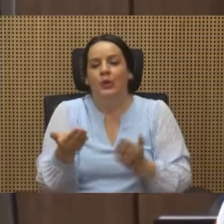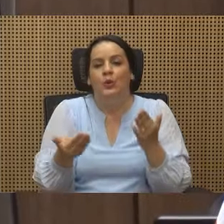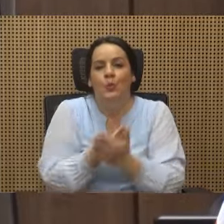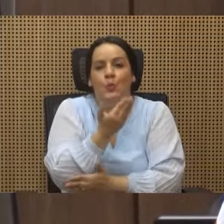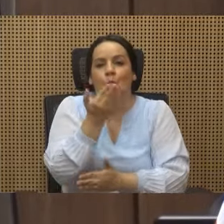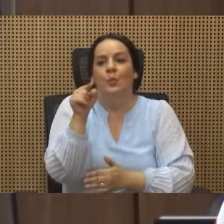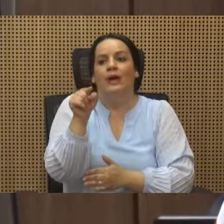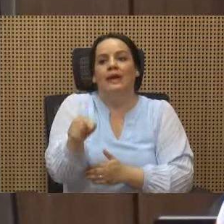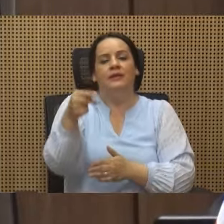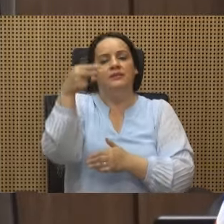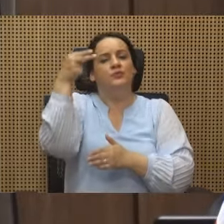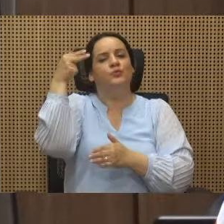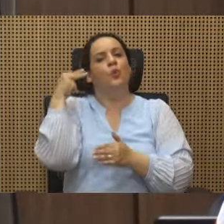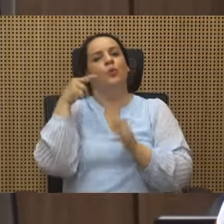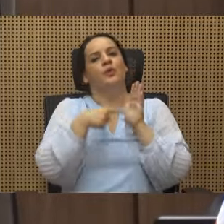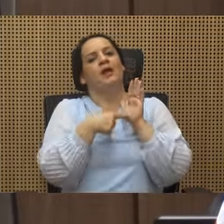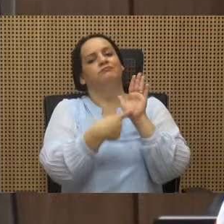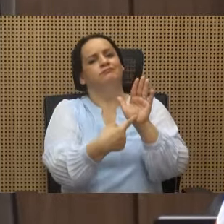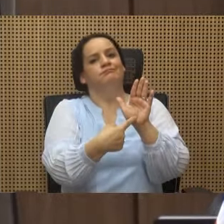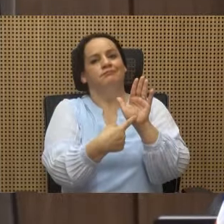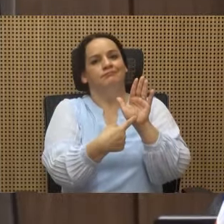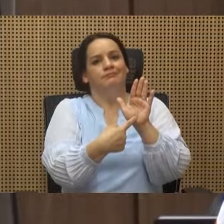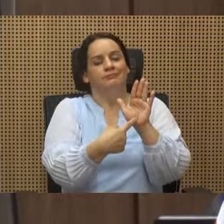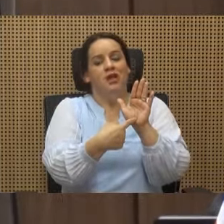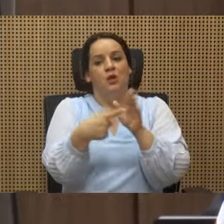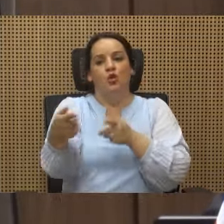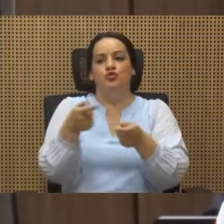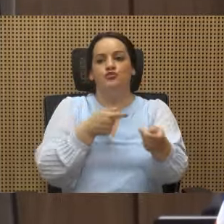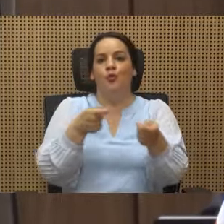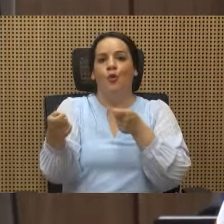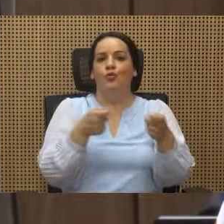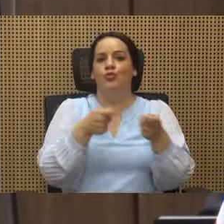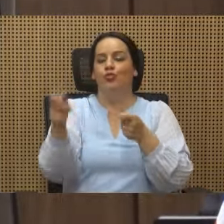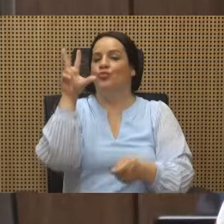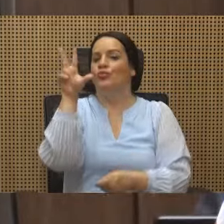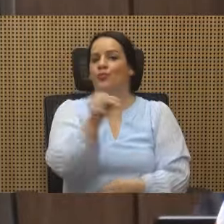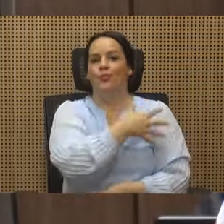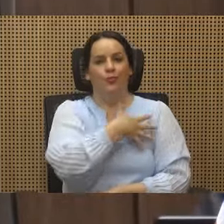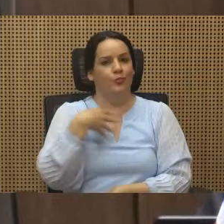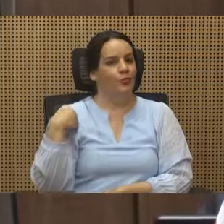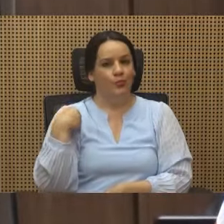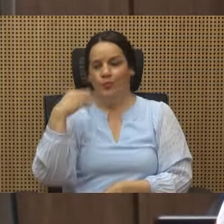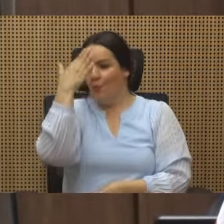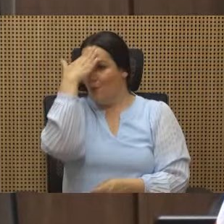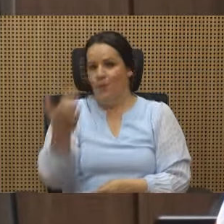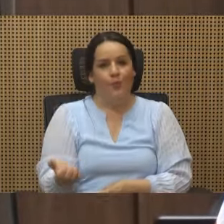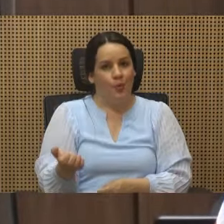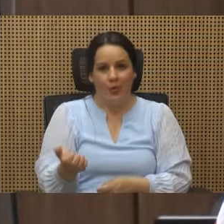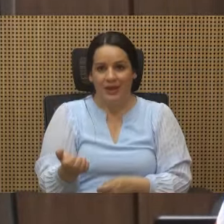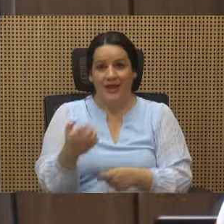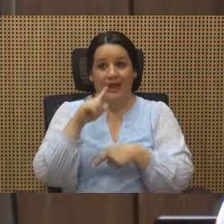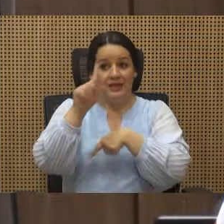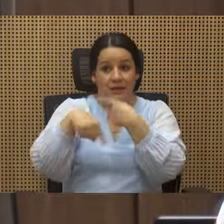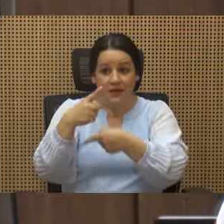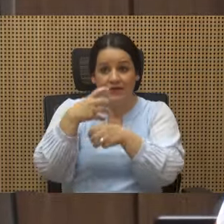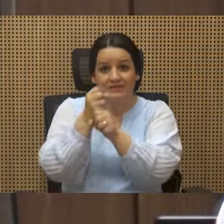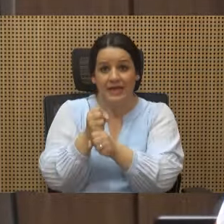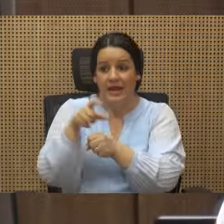cuanto a las contradicciones sobre las contrataciones de la junta de protección social con la agencia de publicidad otro de los